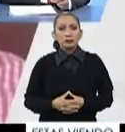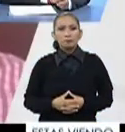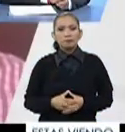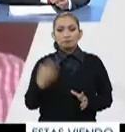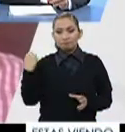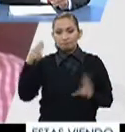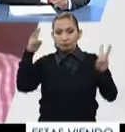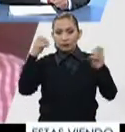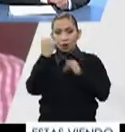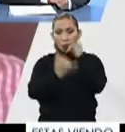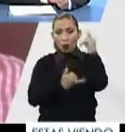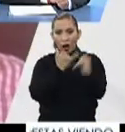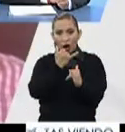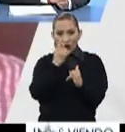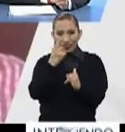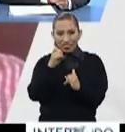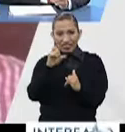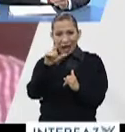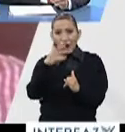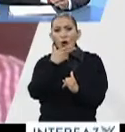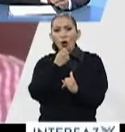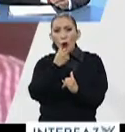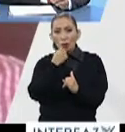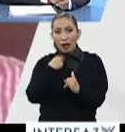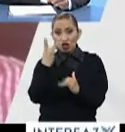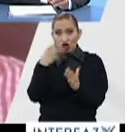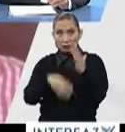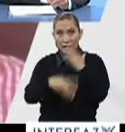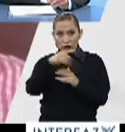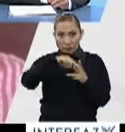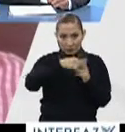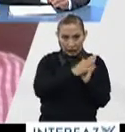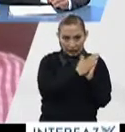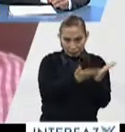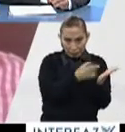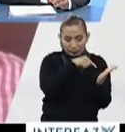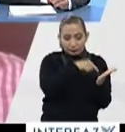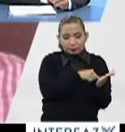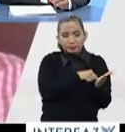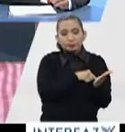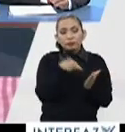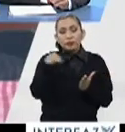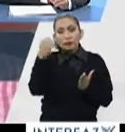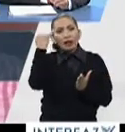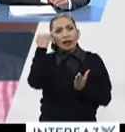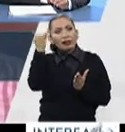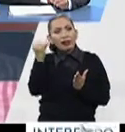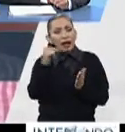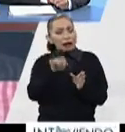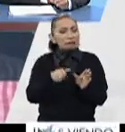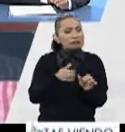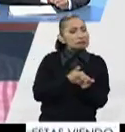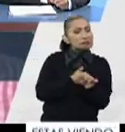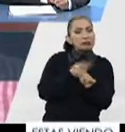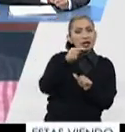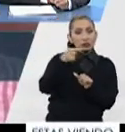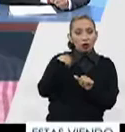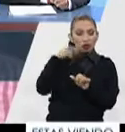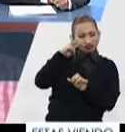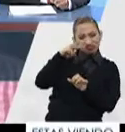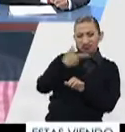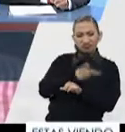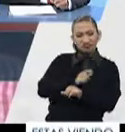Se llama Los Juegos del Hombre, salió, como te decía, en 2014, y pues la idea detrás fue justamente ir en contra